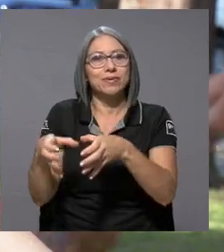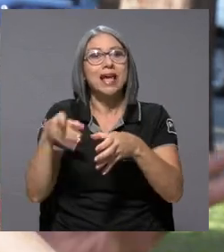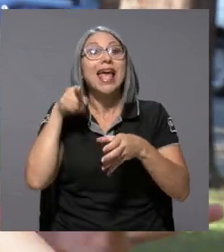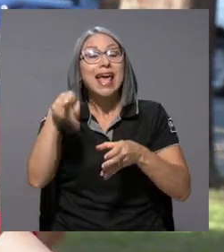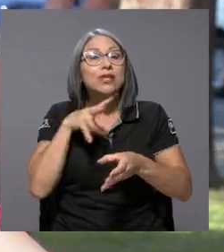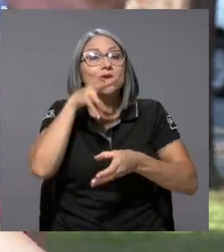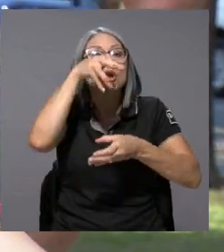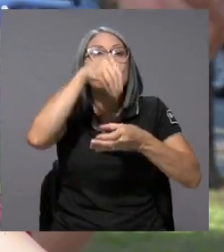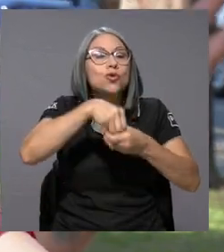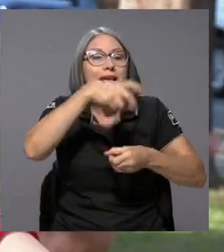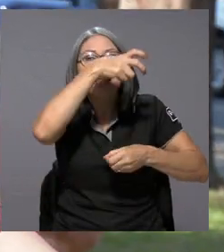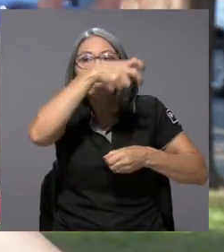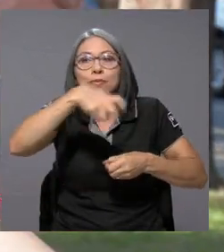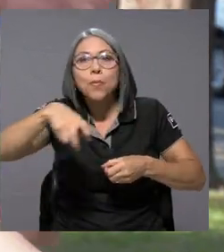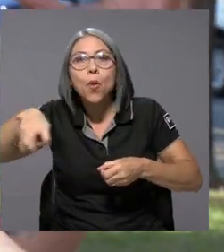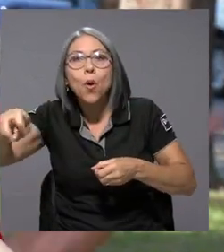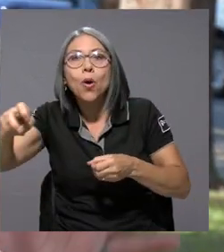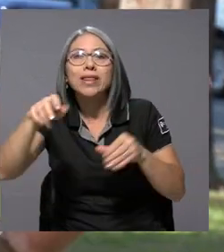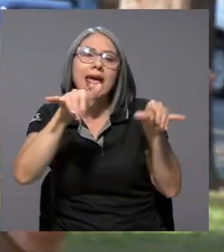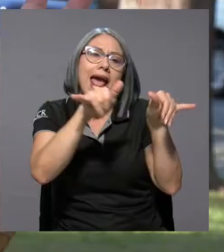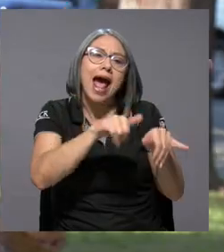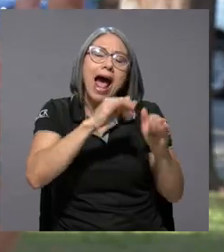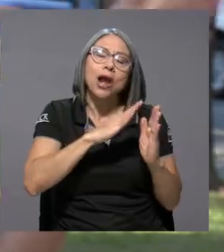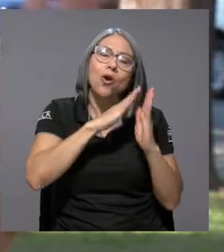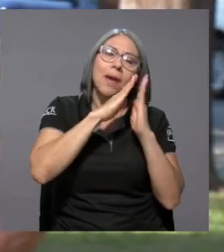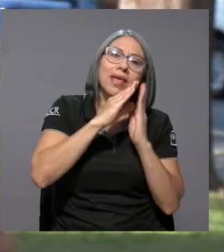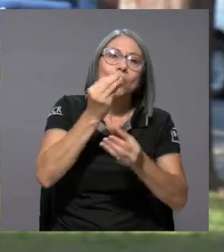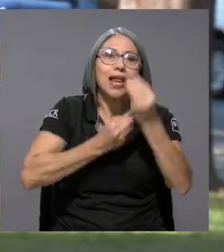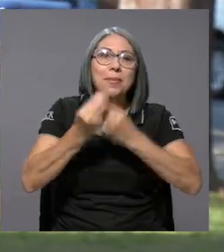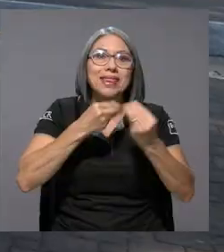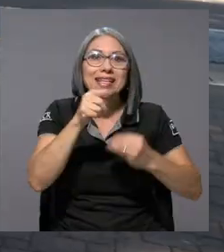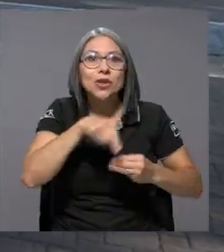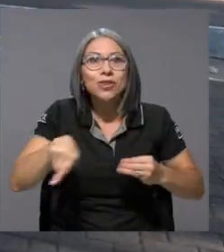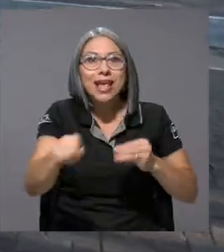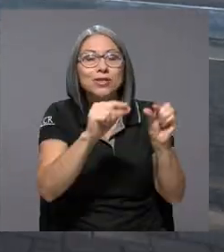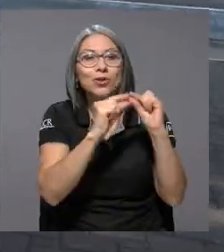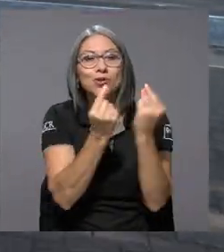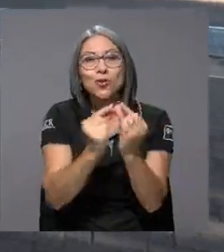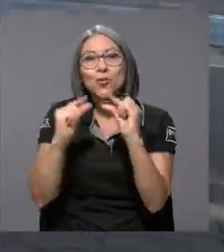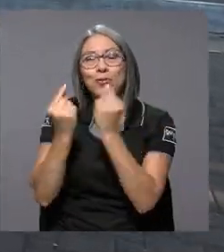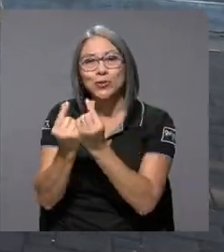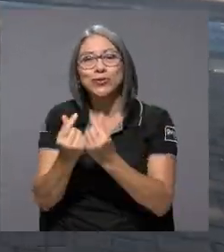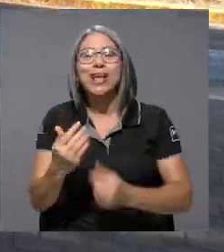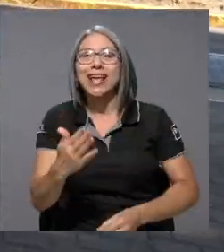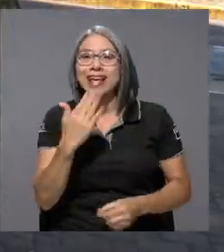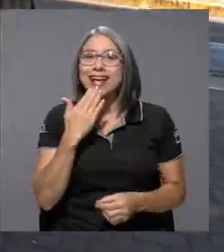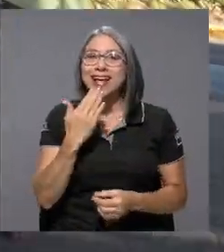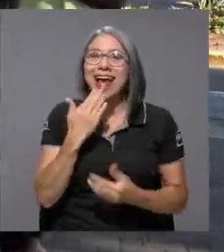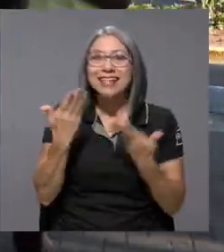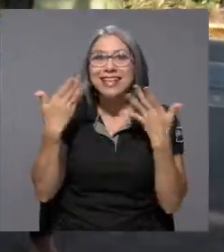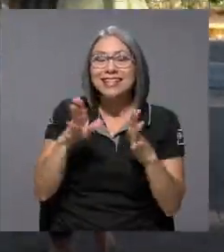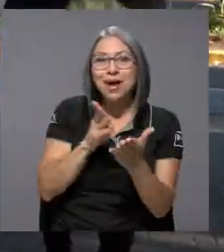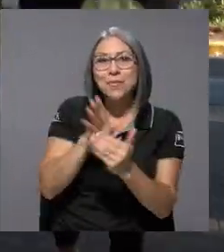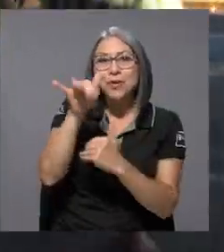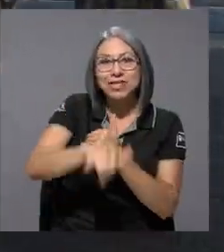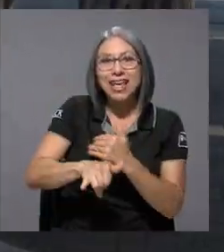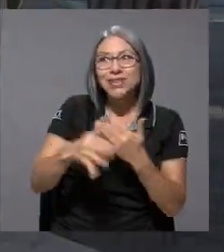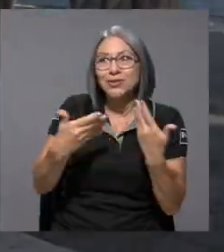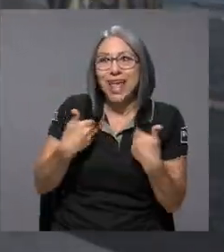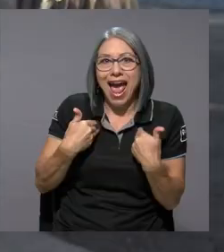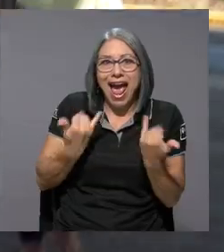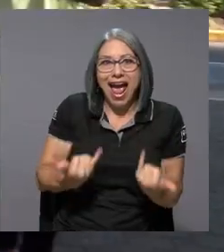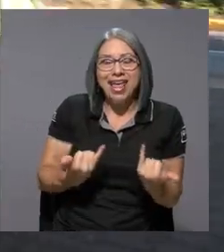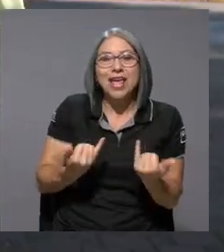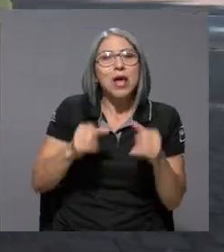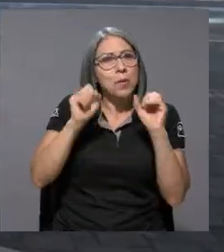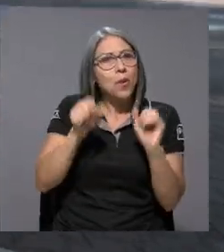el transporte, el alojamiento y la alimentación de estos grupos, ¿verdad? Entonces, gracias a ya estos proyectos existentes,